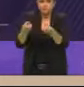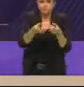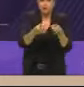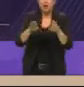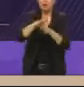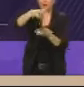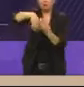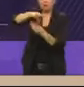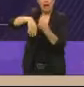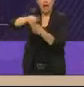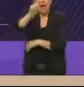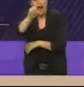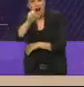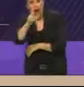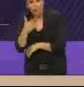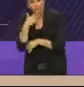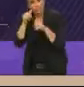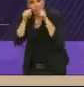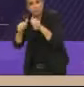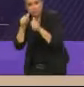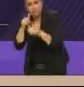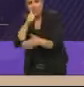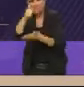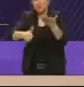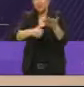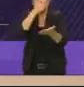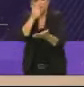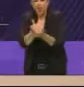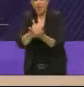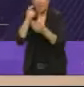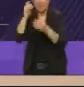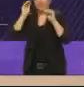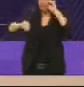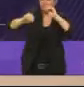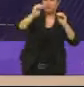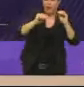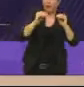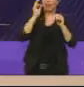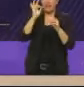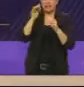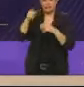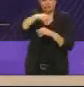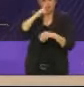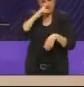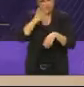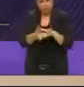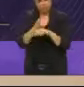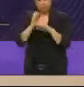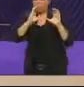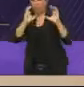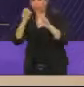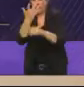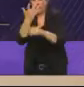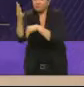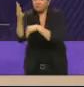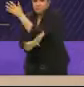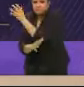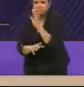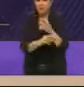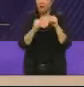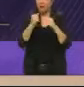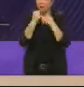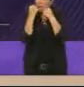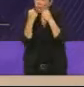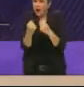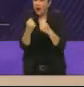del agua queremos una ciudad con industrias fuertes limpias y responsables una ciudad que no solo